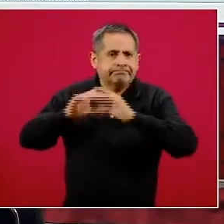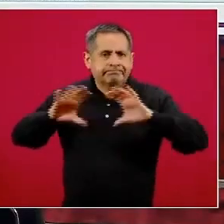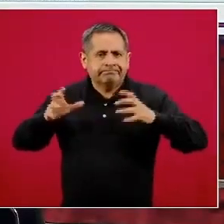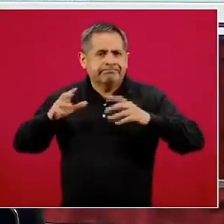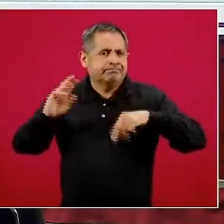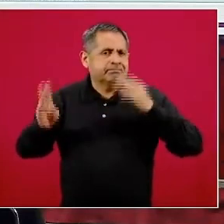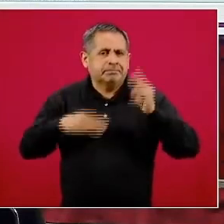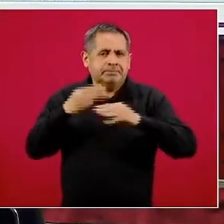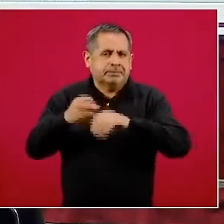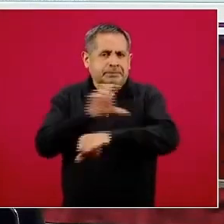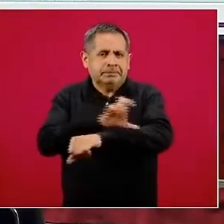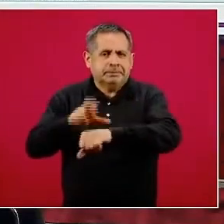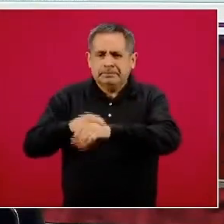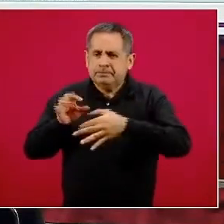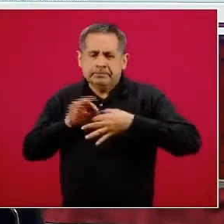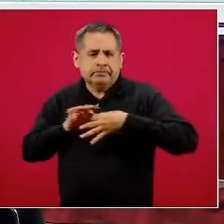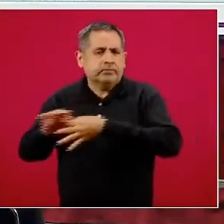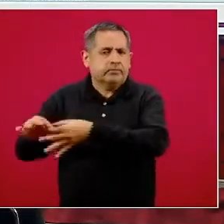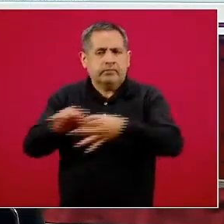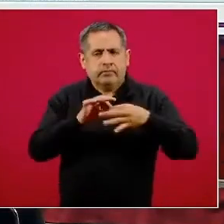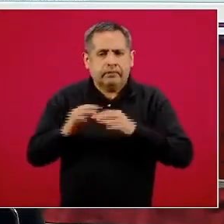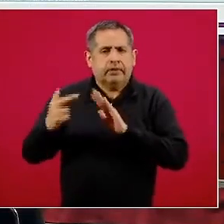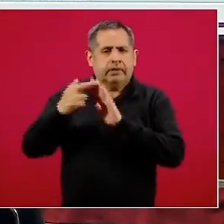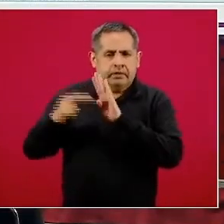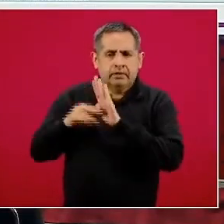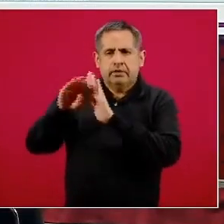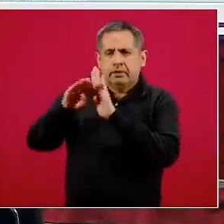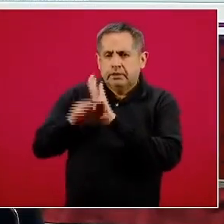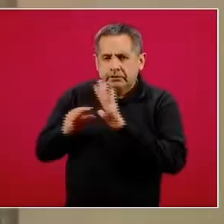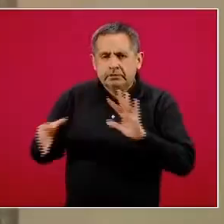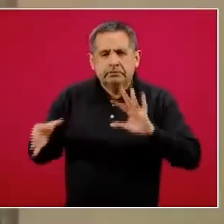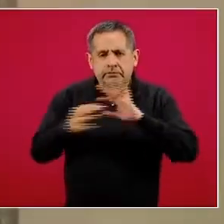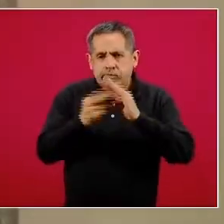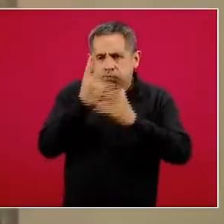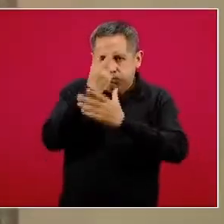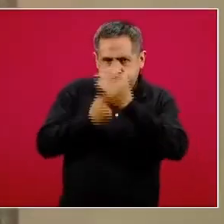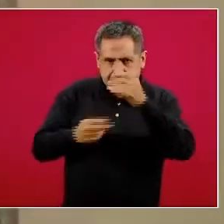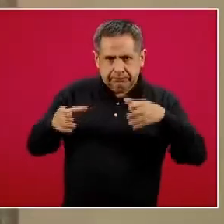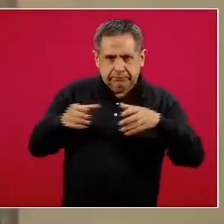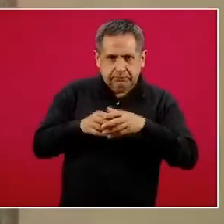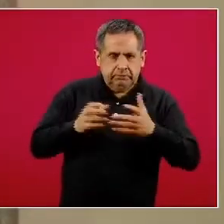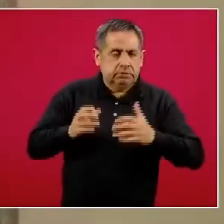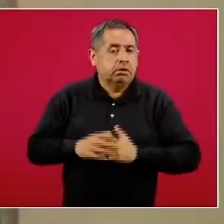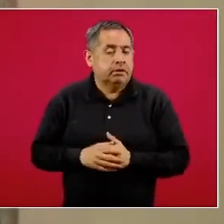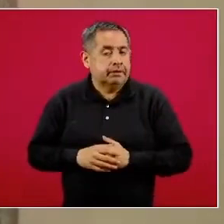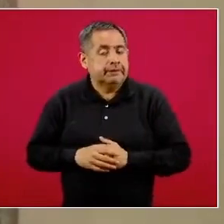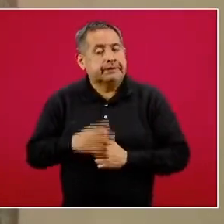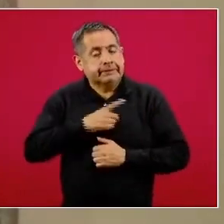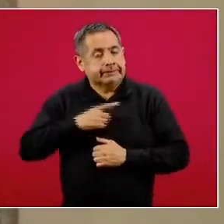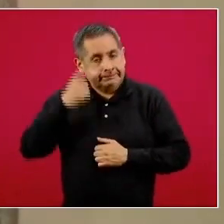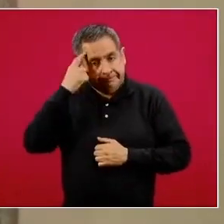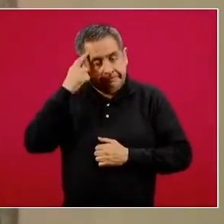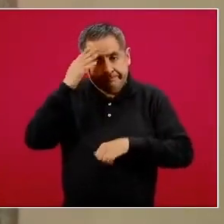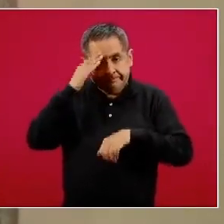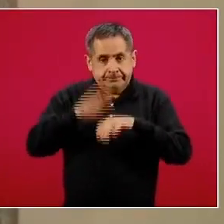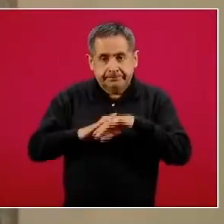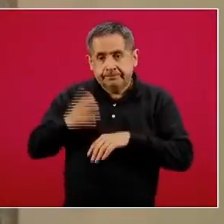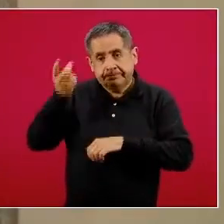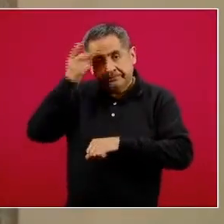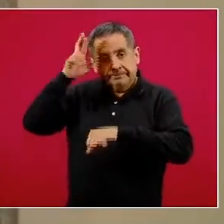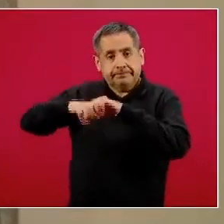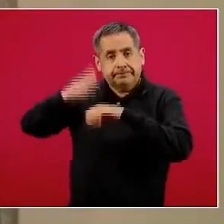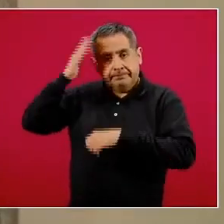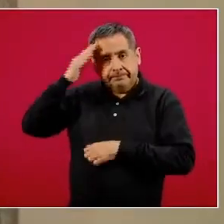que se tiene que realizar a través de este marco del Reglamento Sanitario Internacional. Entonces, pues no olvidar que la Dirección General de